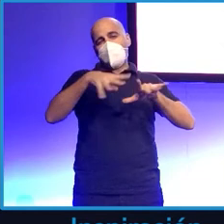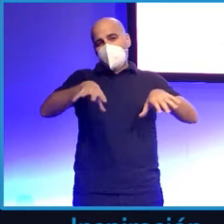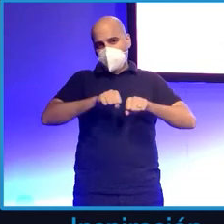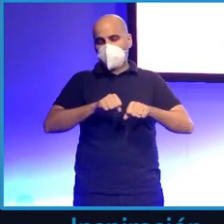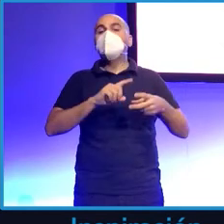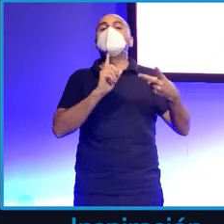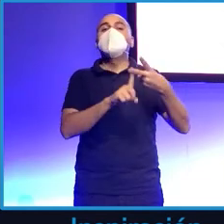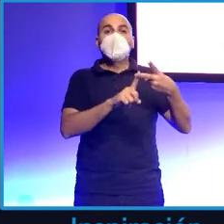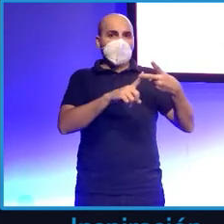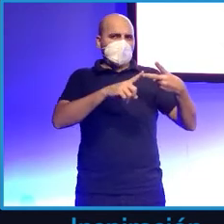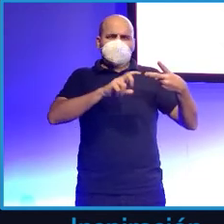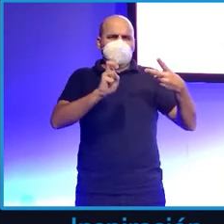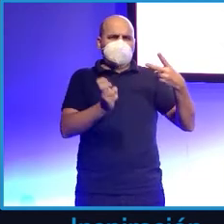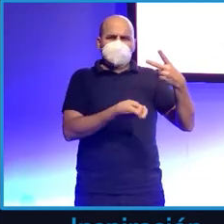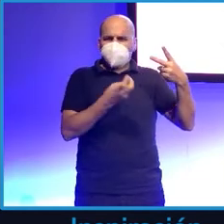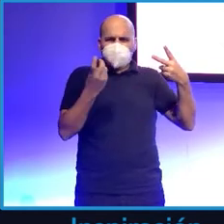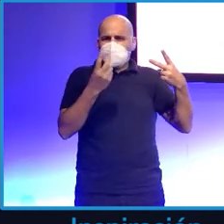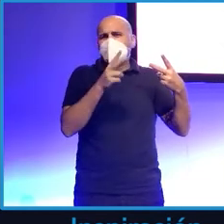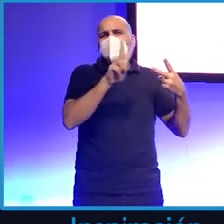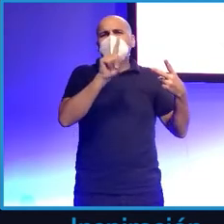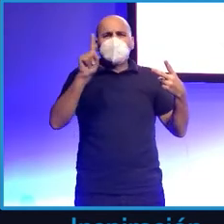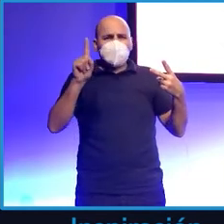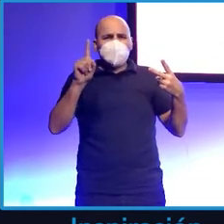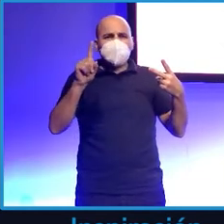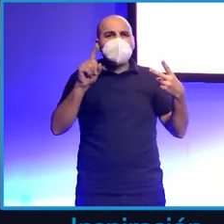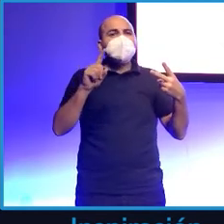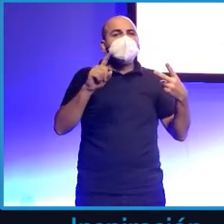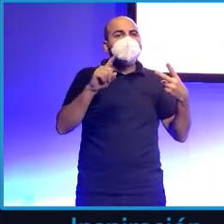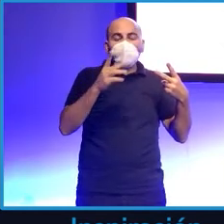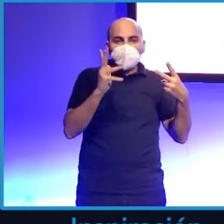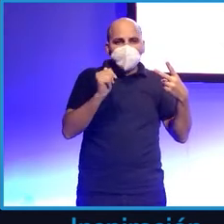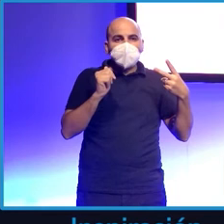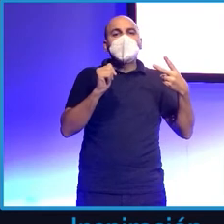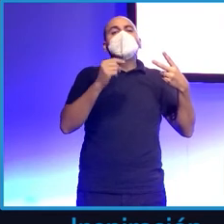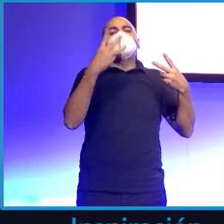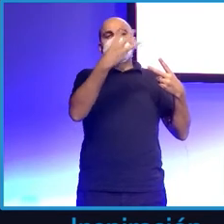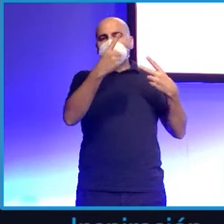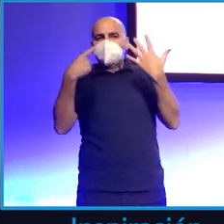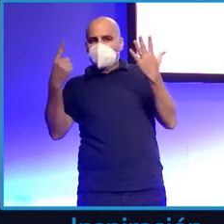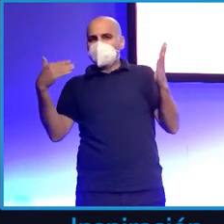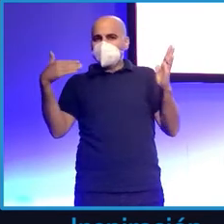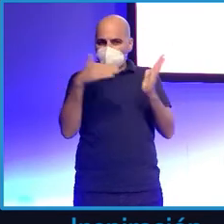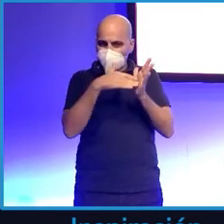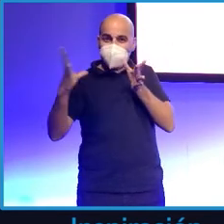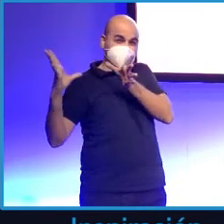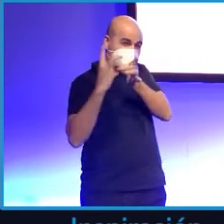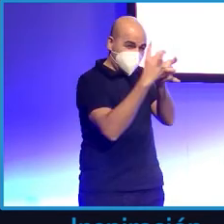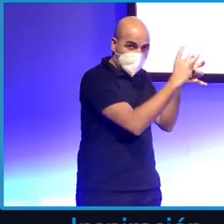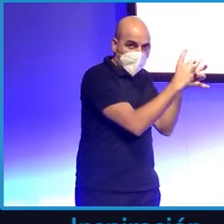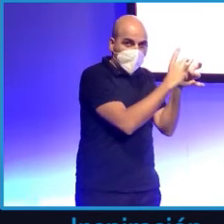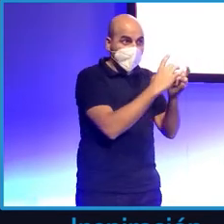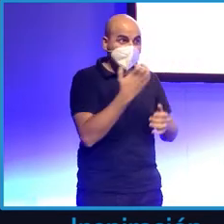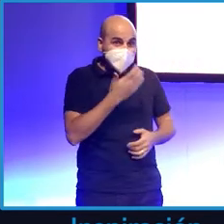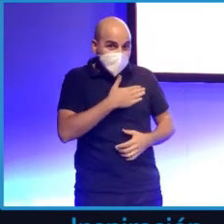enlazan a ver cómo compites con esto yo aquí lo tengo claro aparte de tener una buena cartera para poder competir es echarle mucho ingenio y